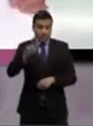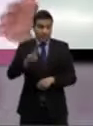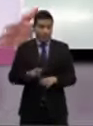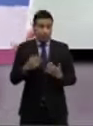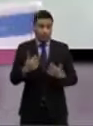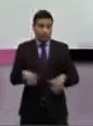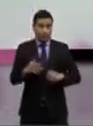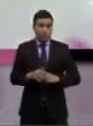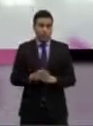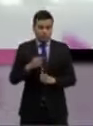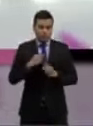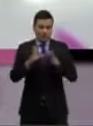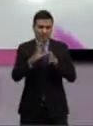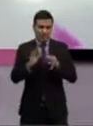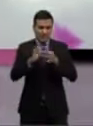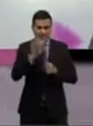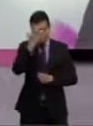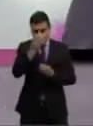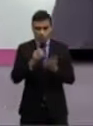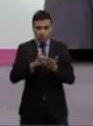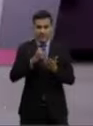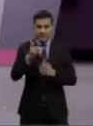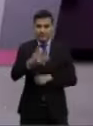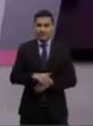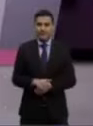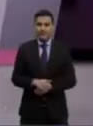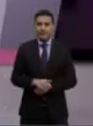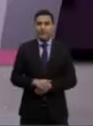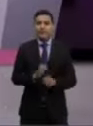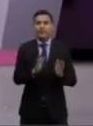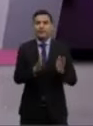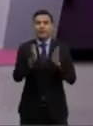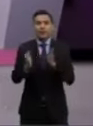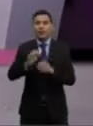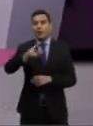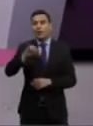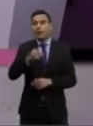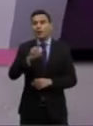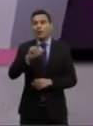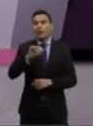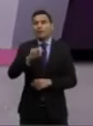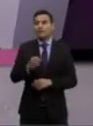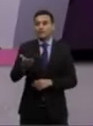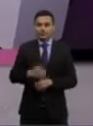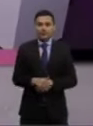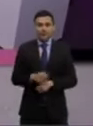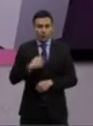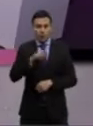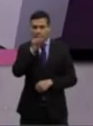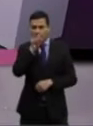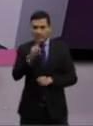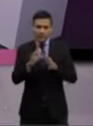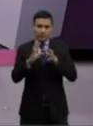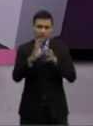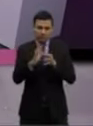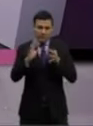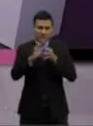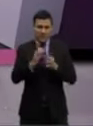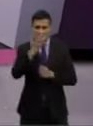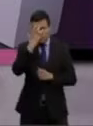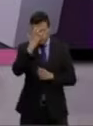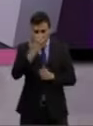yo vengo algo serio. Muchas gracias. Julián. Sí. Bueno. Vamos a escuchar a Julián, que casi no ha usado su tiempo. Yo también vengo algo serio. Estamos